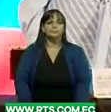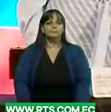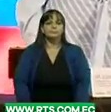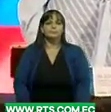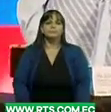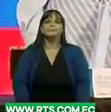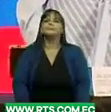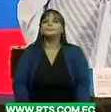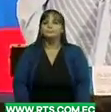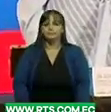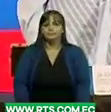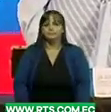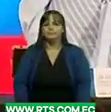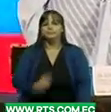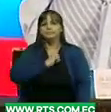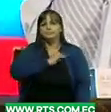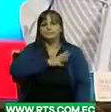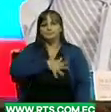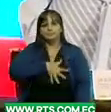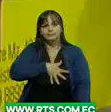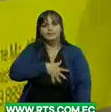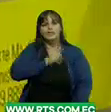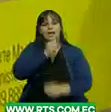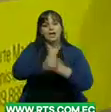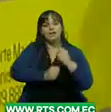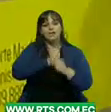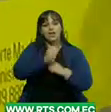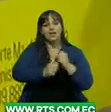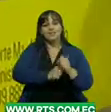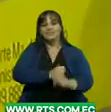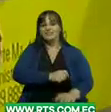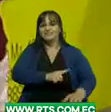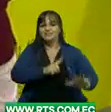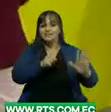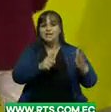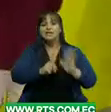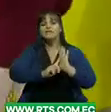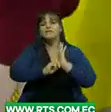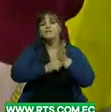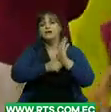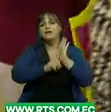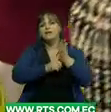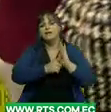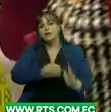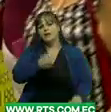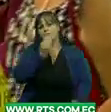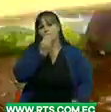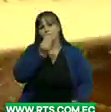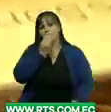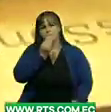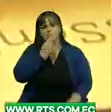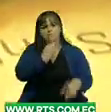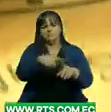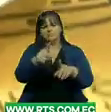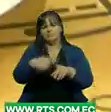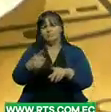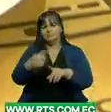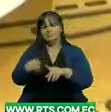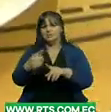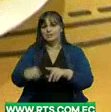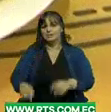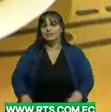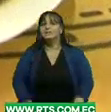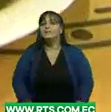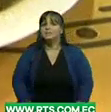Es el sexto año consecutivo que se realiza. La feria gastronómica más importante reúne esta vez a 28